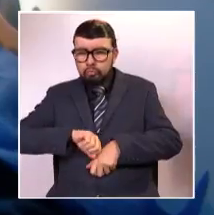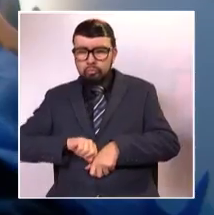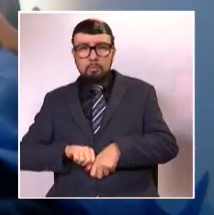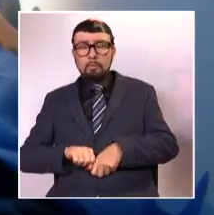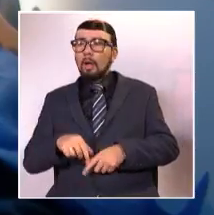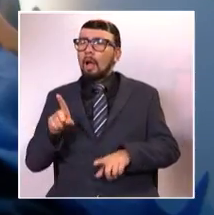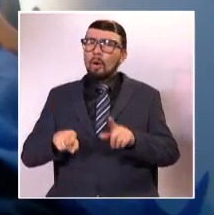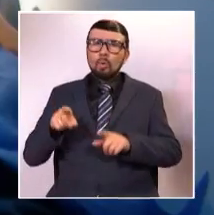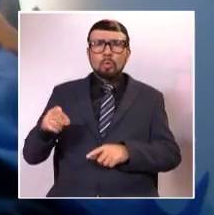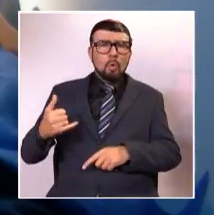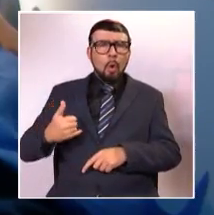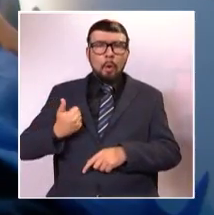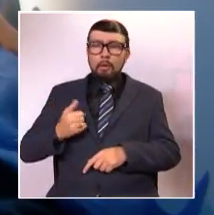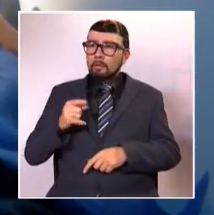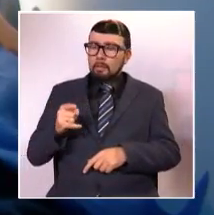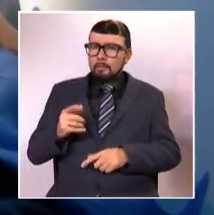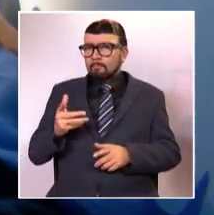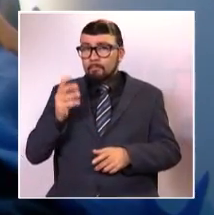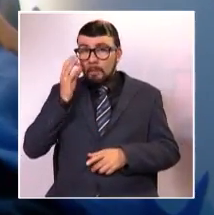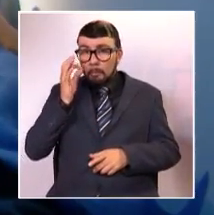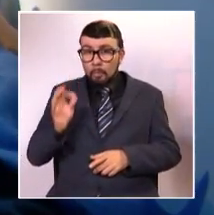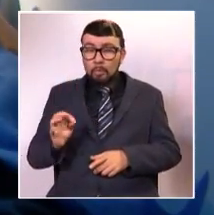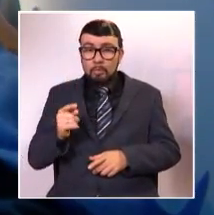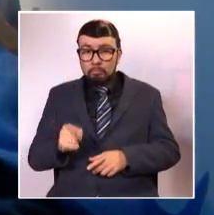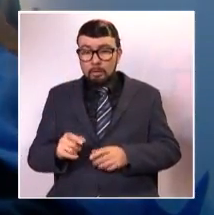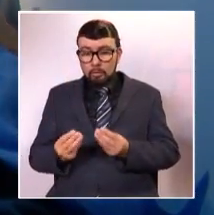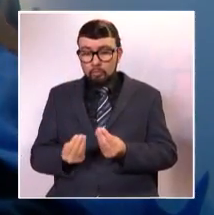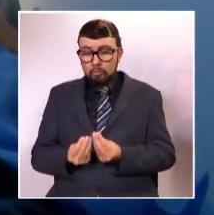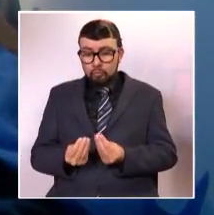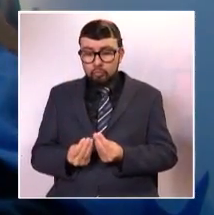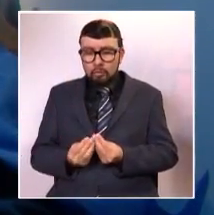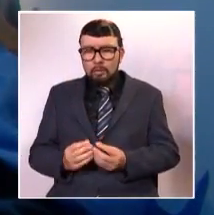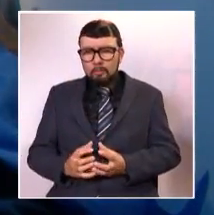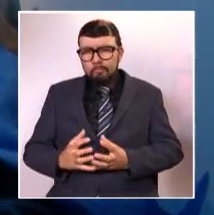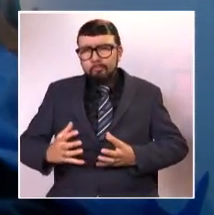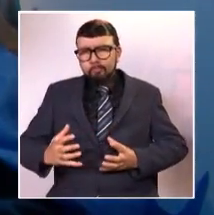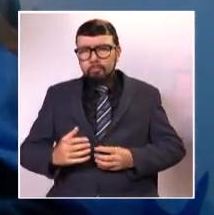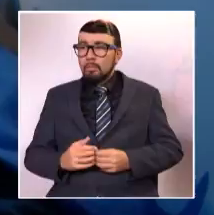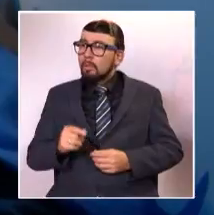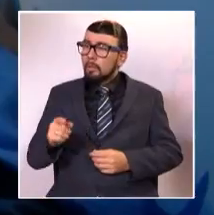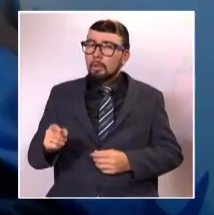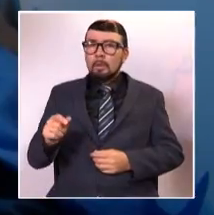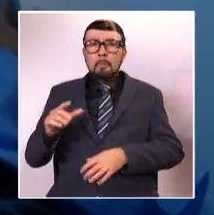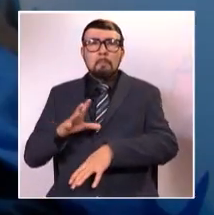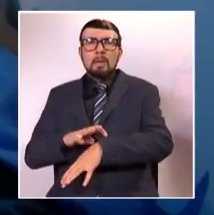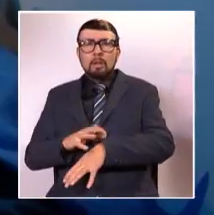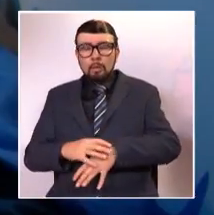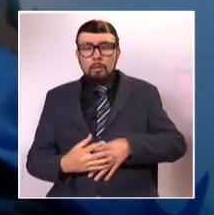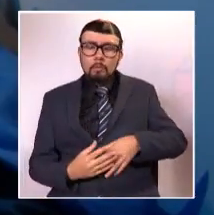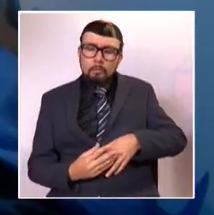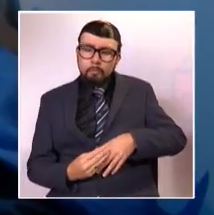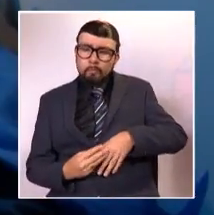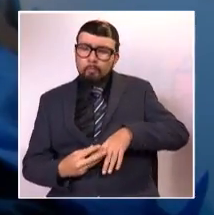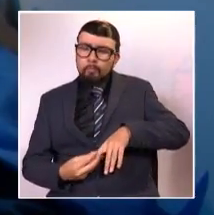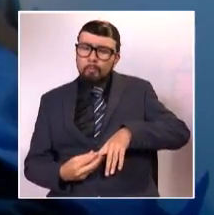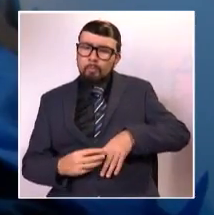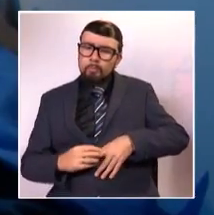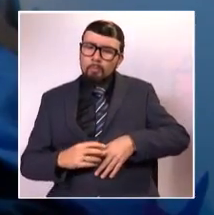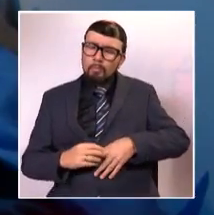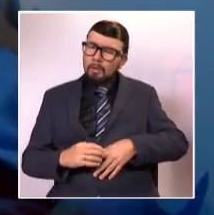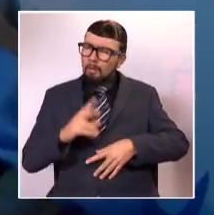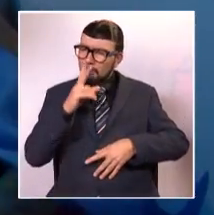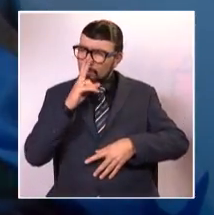está sospechando que haya un varicocele o por examen físico, el médico toca como un paquetico de lombrices por encima